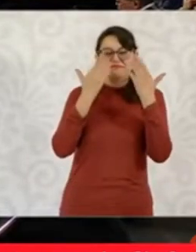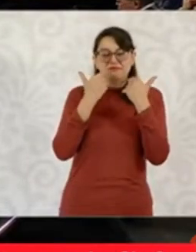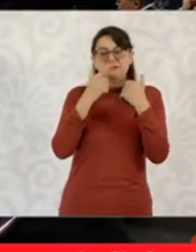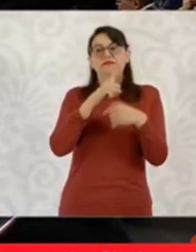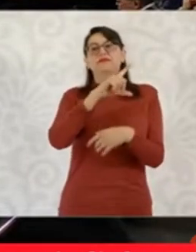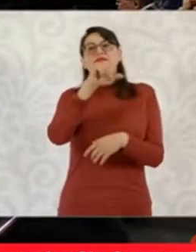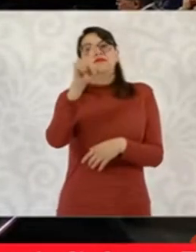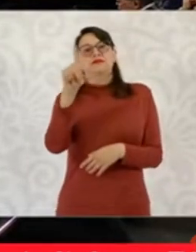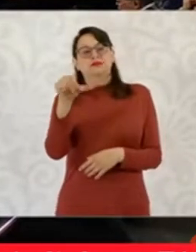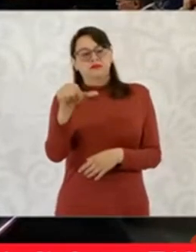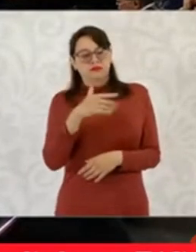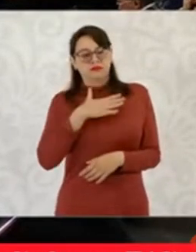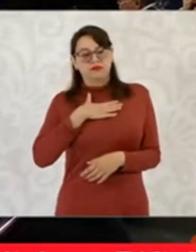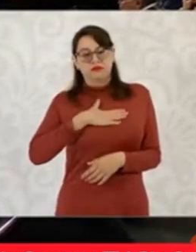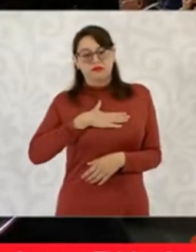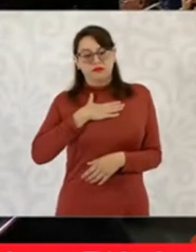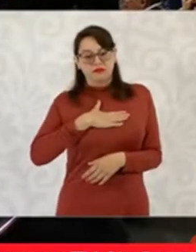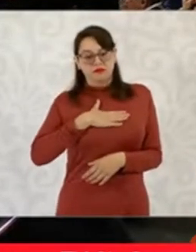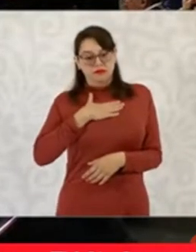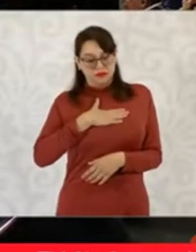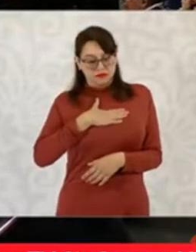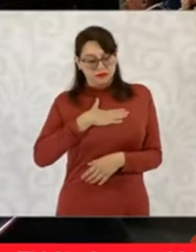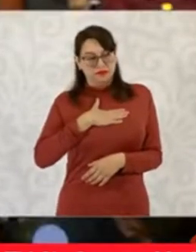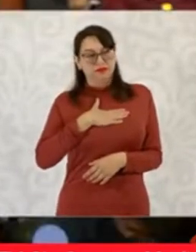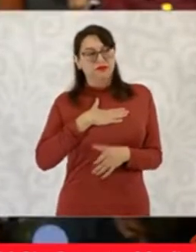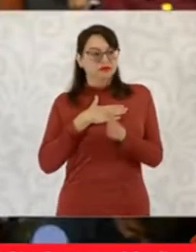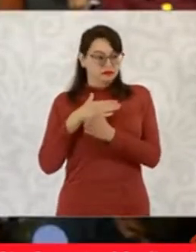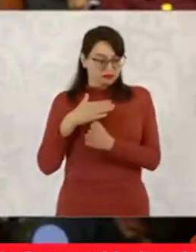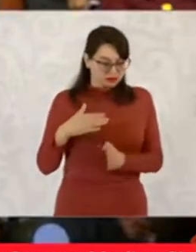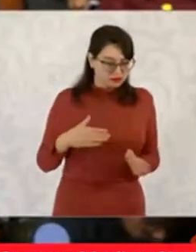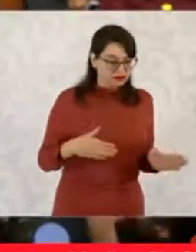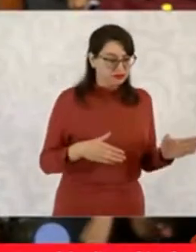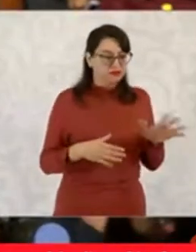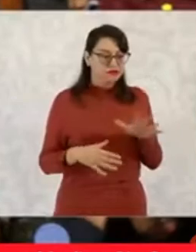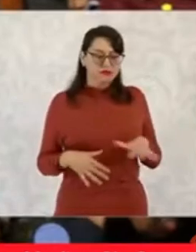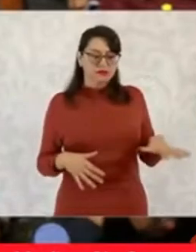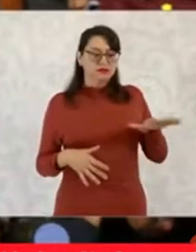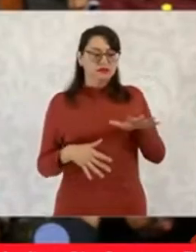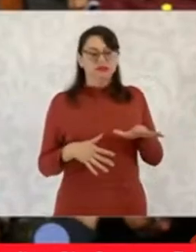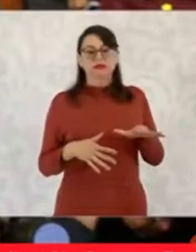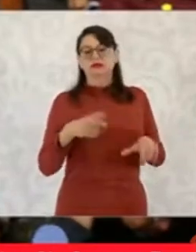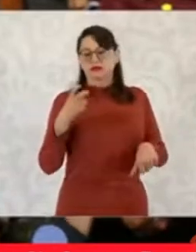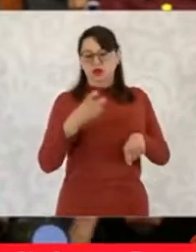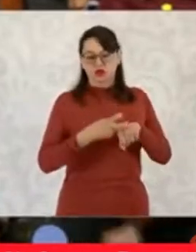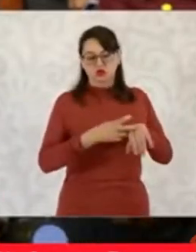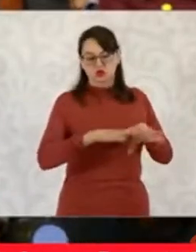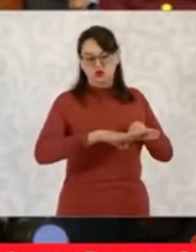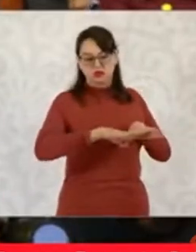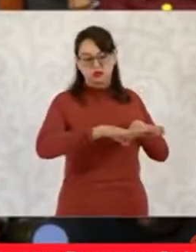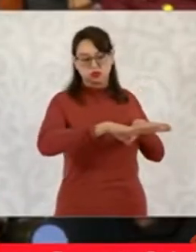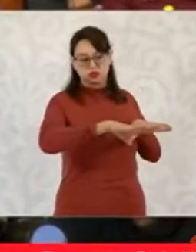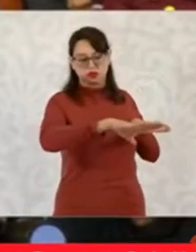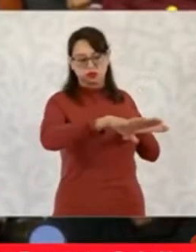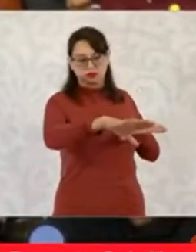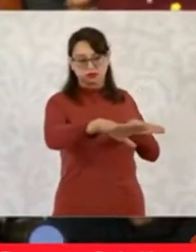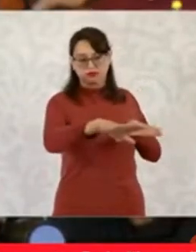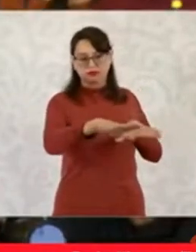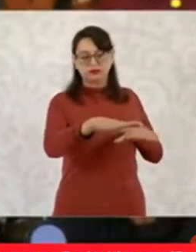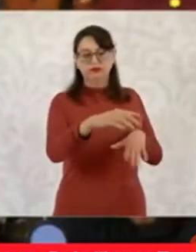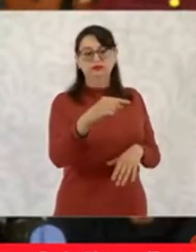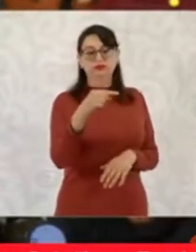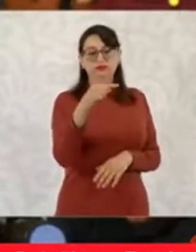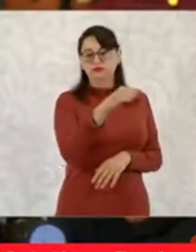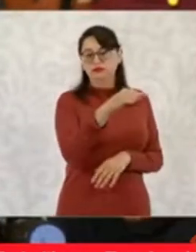los baños, está un área más grande donde está el piso de cemento y al otro extremo, ya para